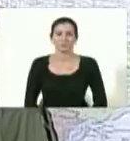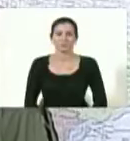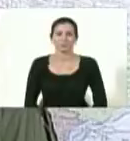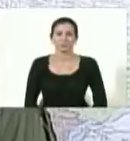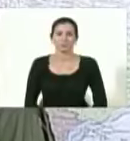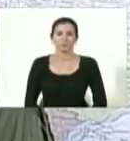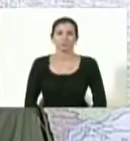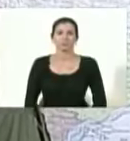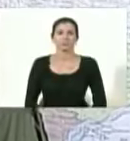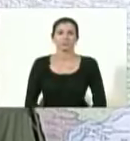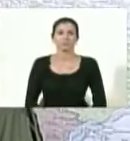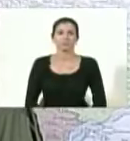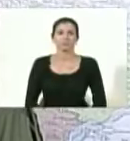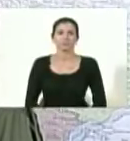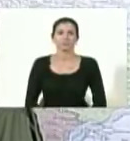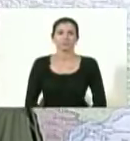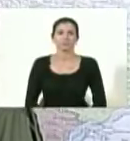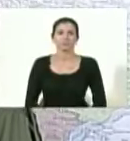Disparado.